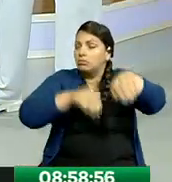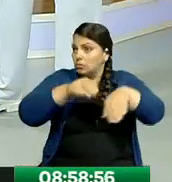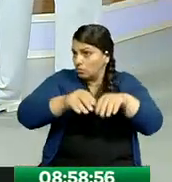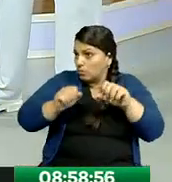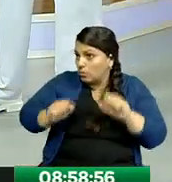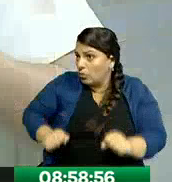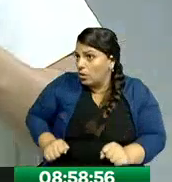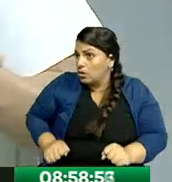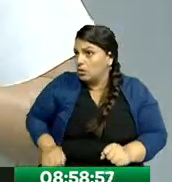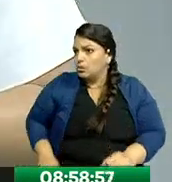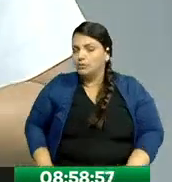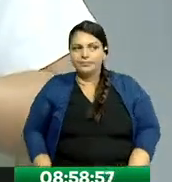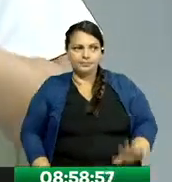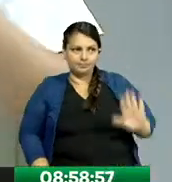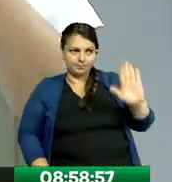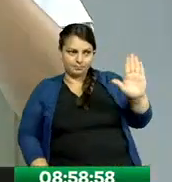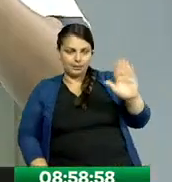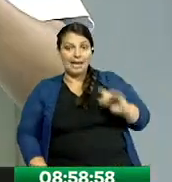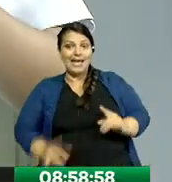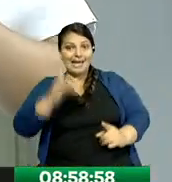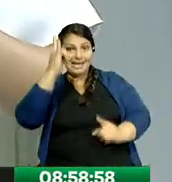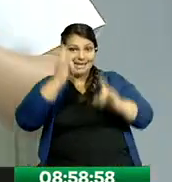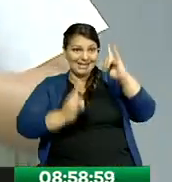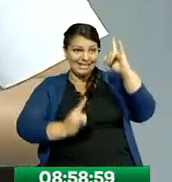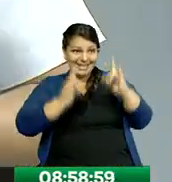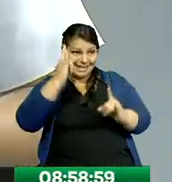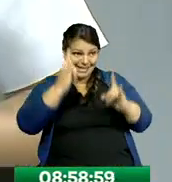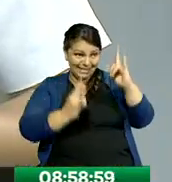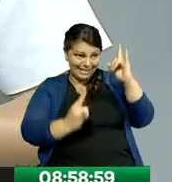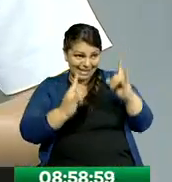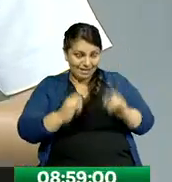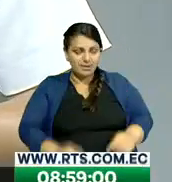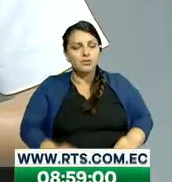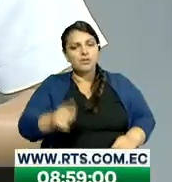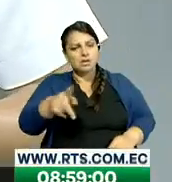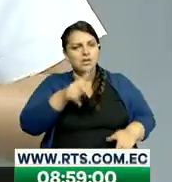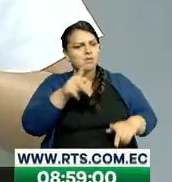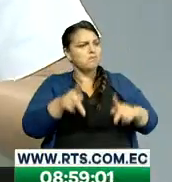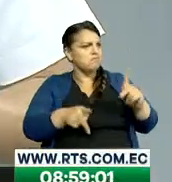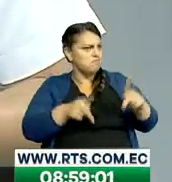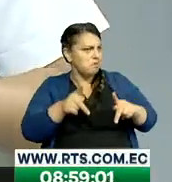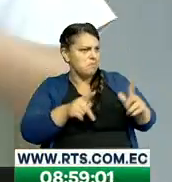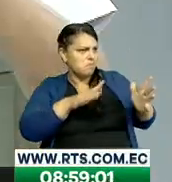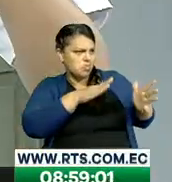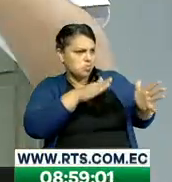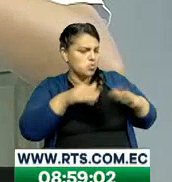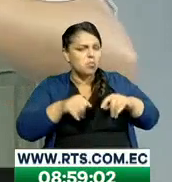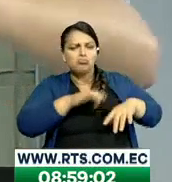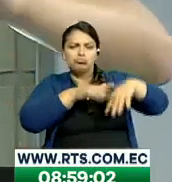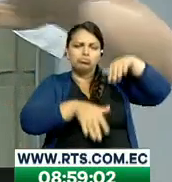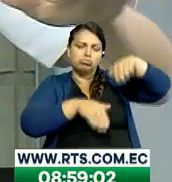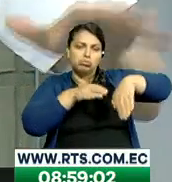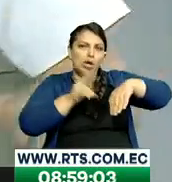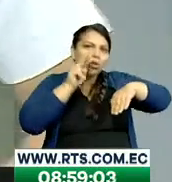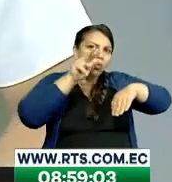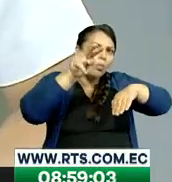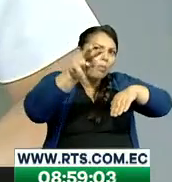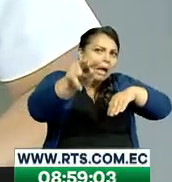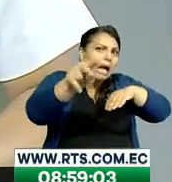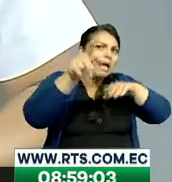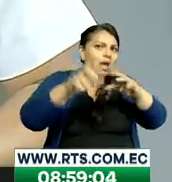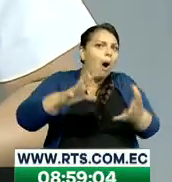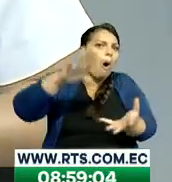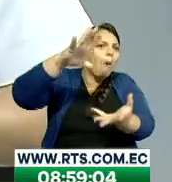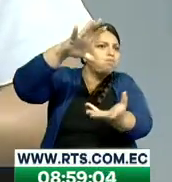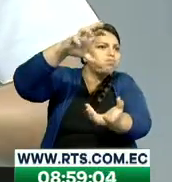esquema de referencia, por ejemplo, en Salinas, para ingresar al mar usted puede ingresar hasta donde las boyas lo permiten. Ahora, hay varias recomendaciones adicionales. La primera